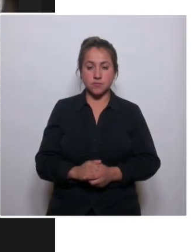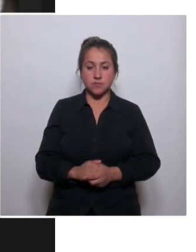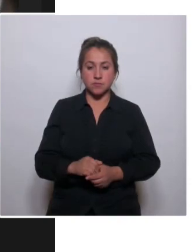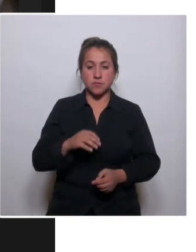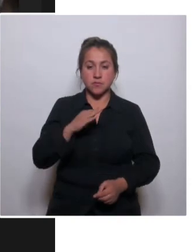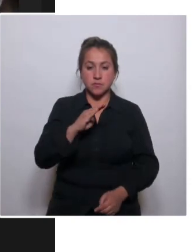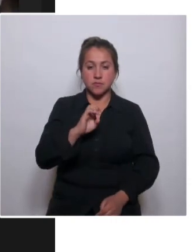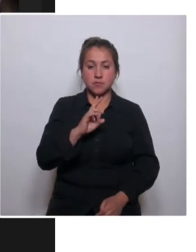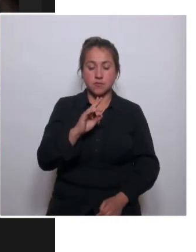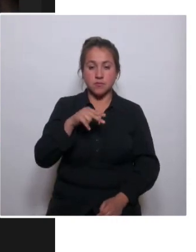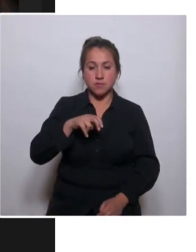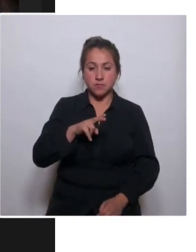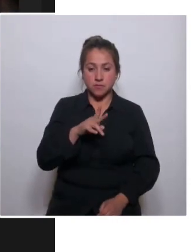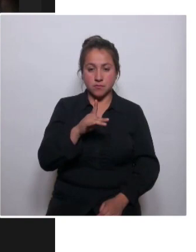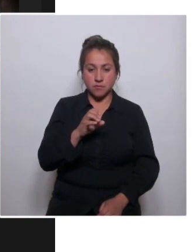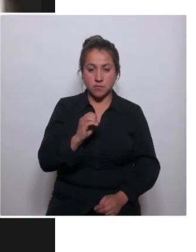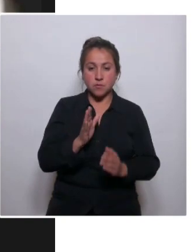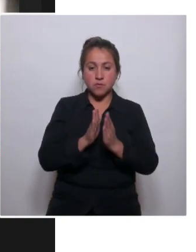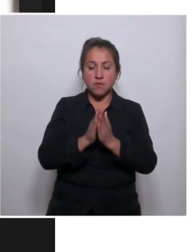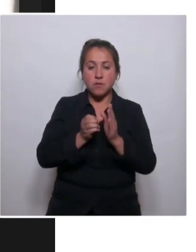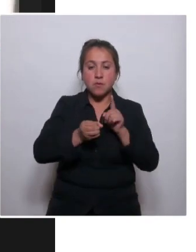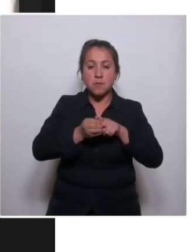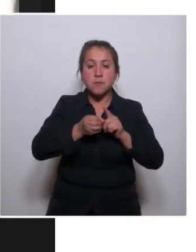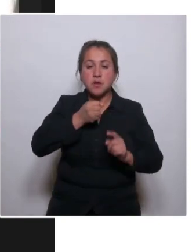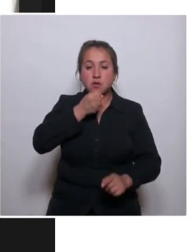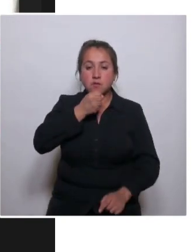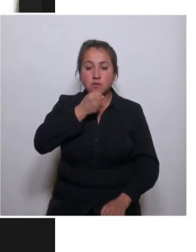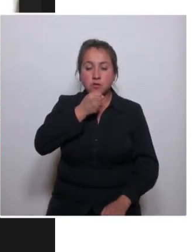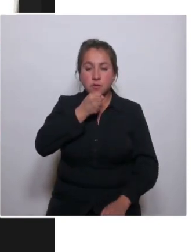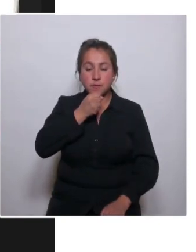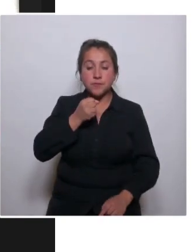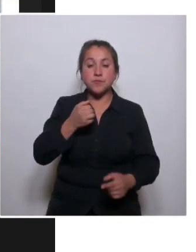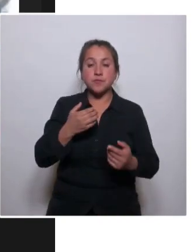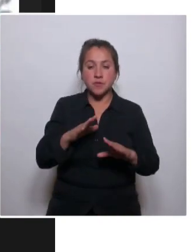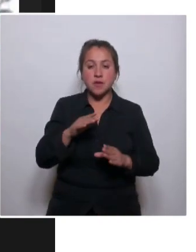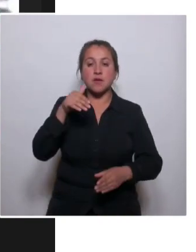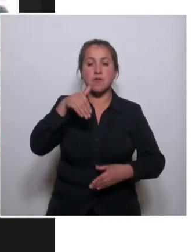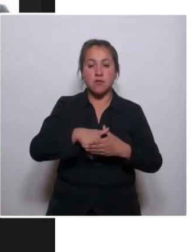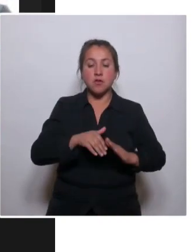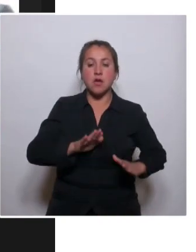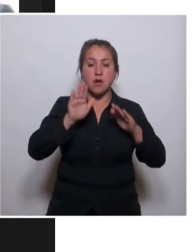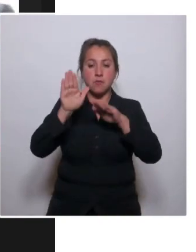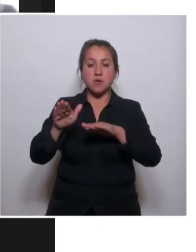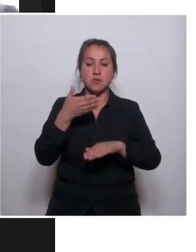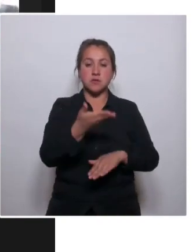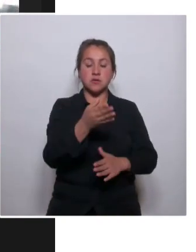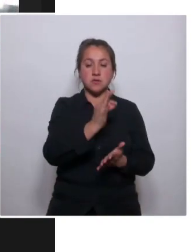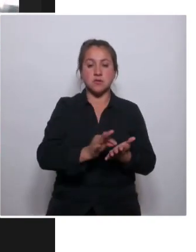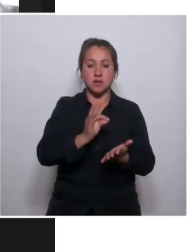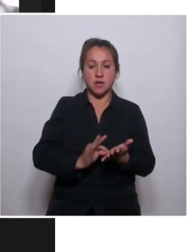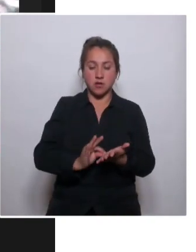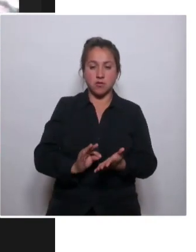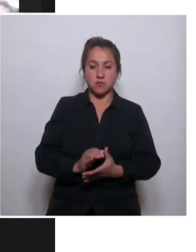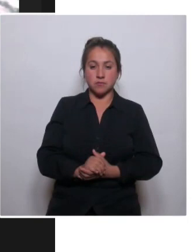Señor Bernardo de la Maza, active su micrófono, por favor. Ahí está. Sí. A favor, señor secretario.